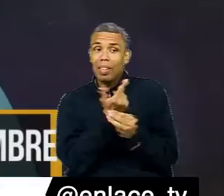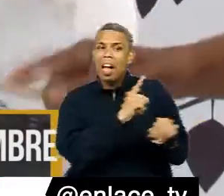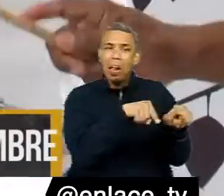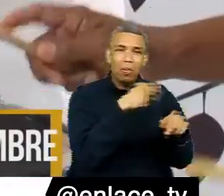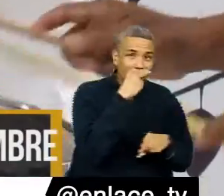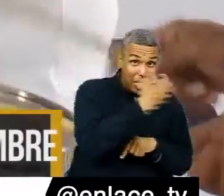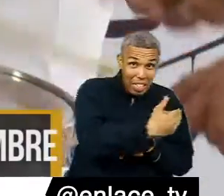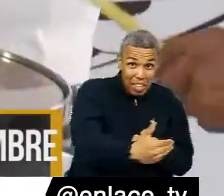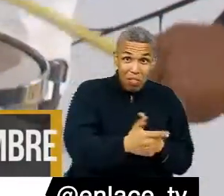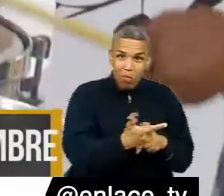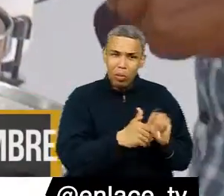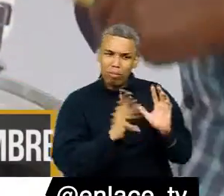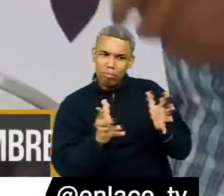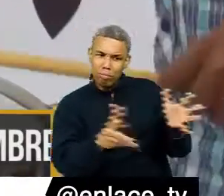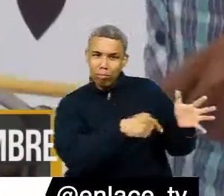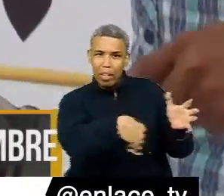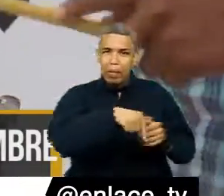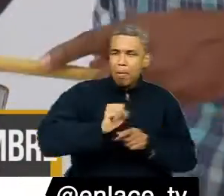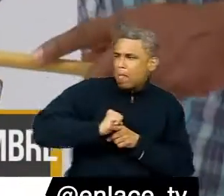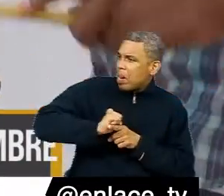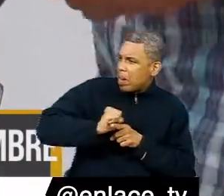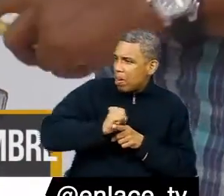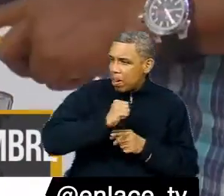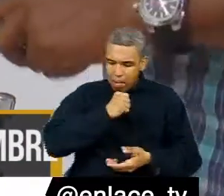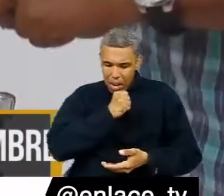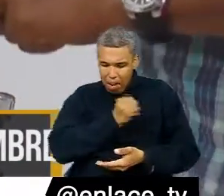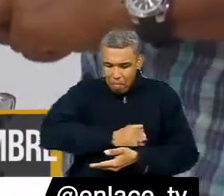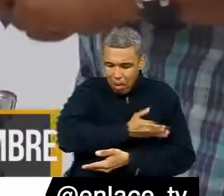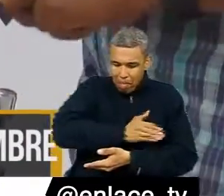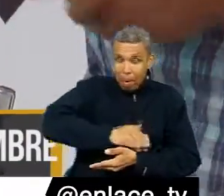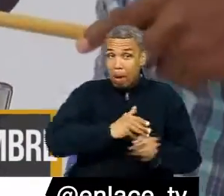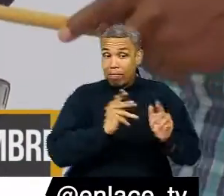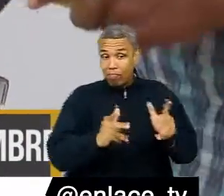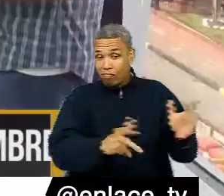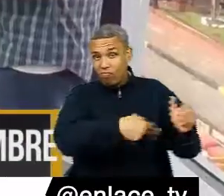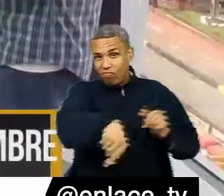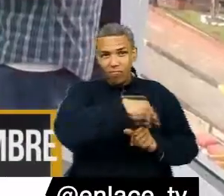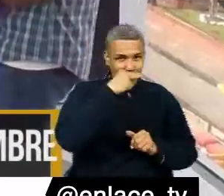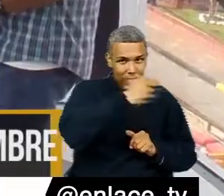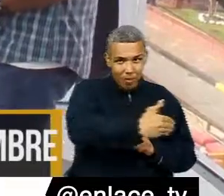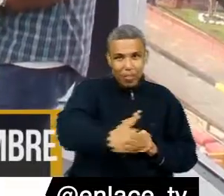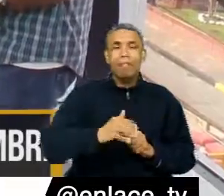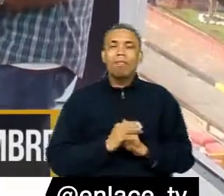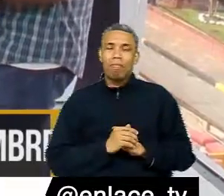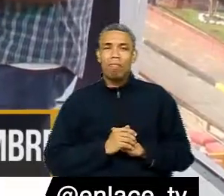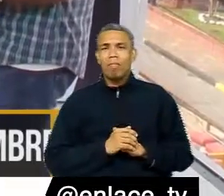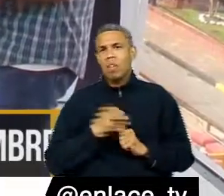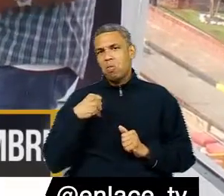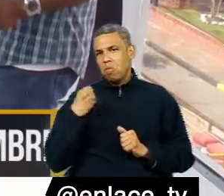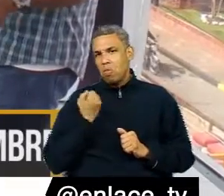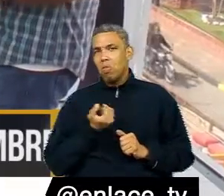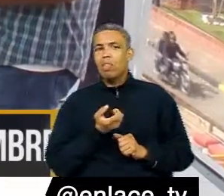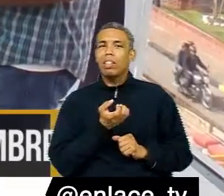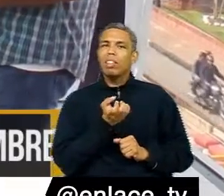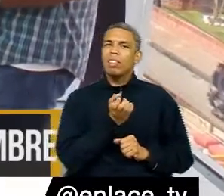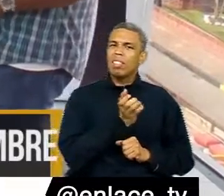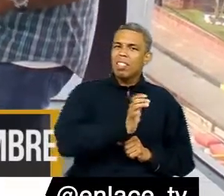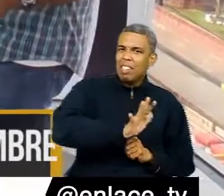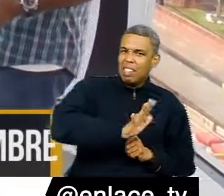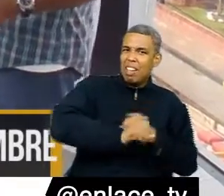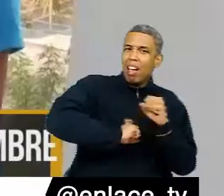también. El grupo está a la expectativa de su crecimiento. Para ello siguen en la formación del semillero de jóvenes entre los 15 y 24 años de